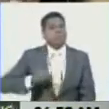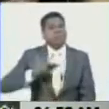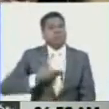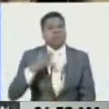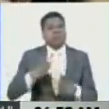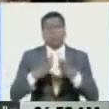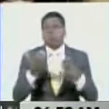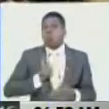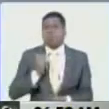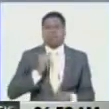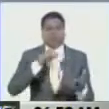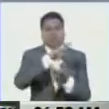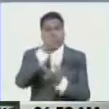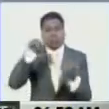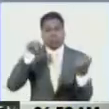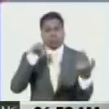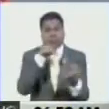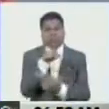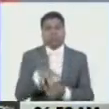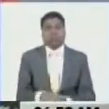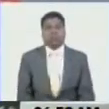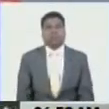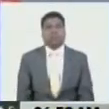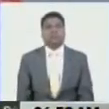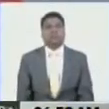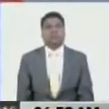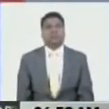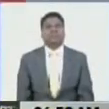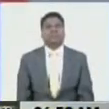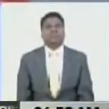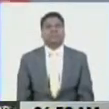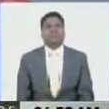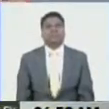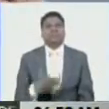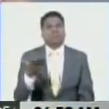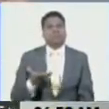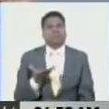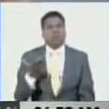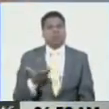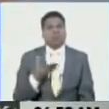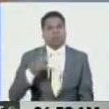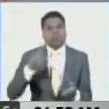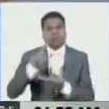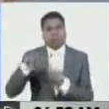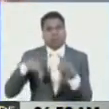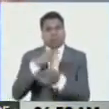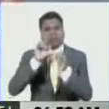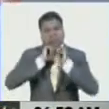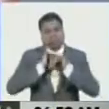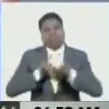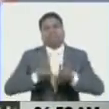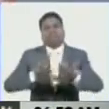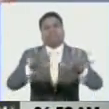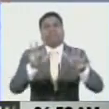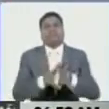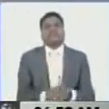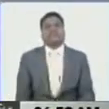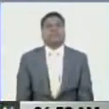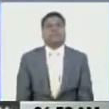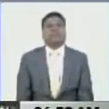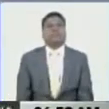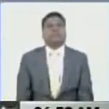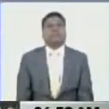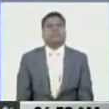cualquier revolución. Cuando las revoluciones se despliegan y ascienden, es porque